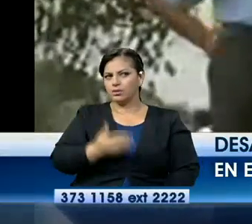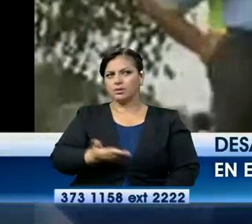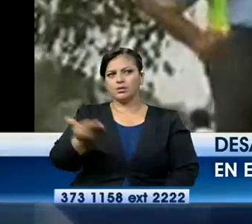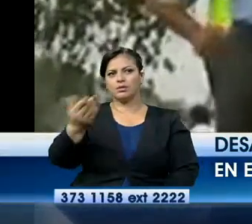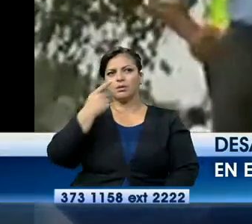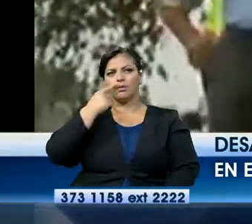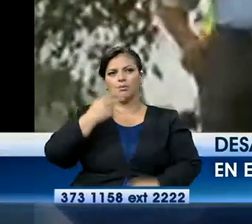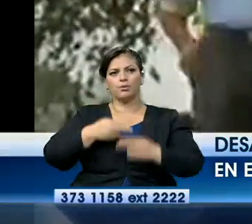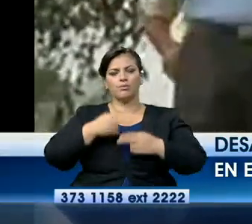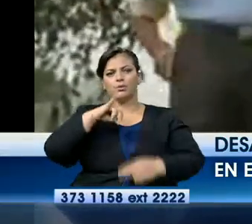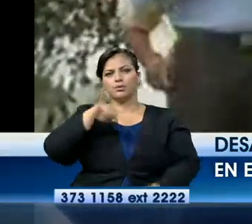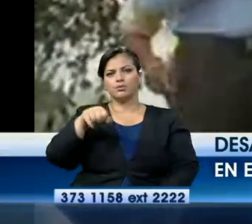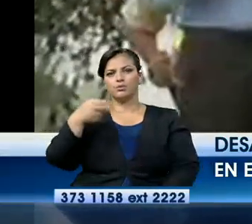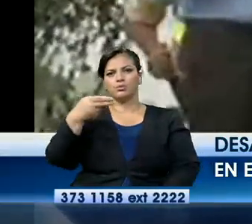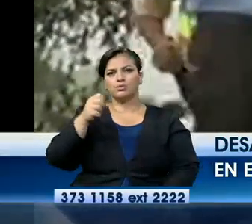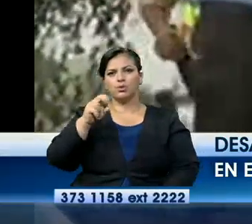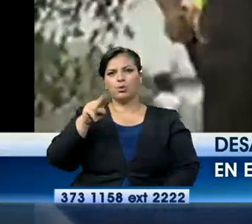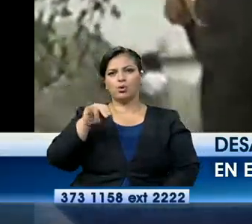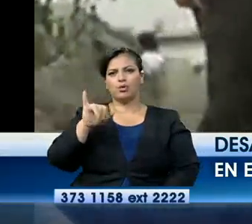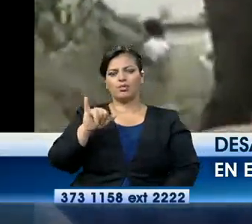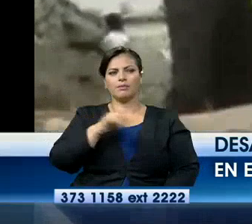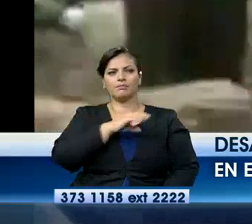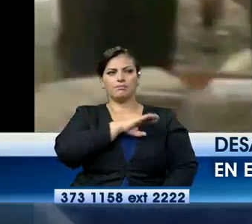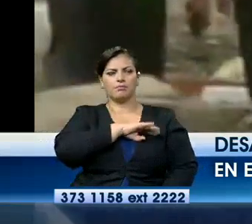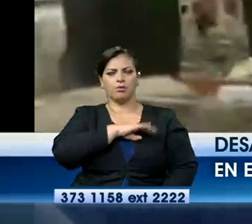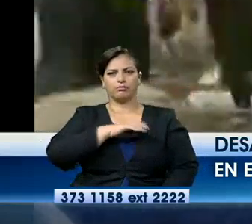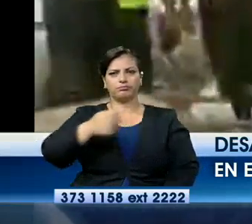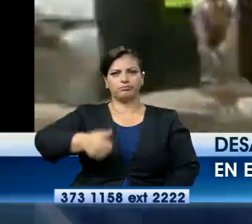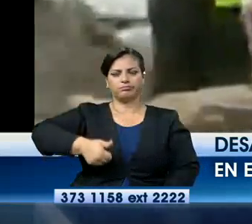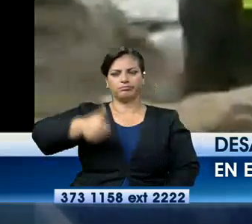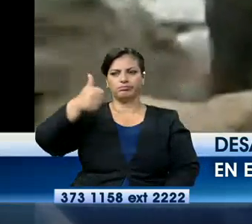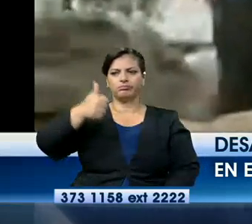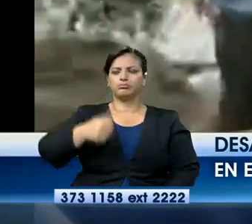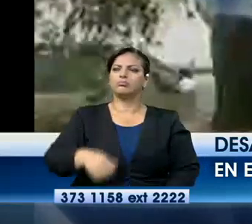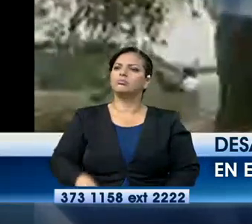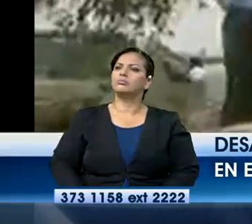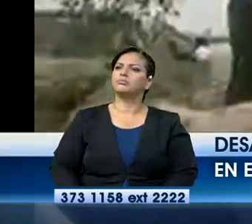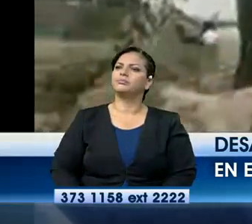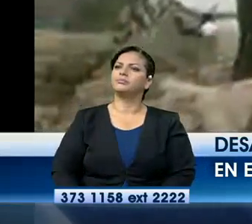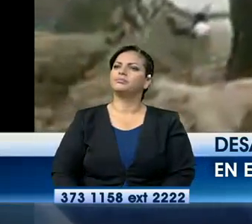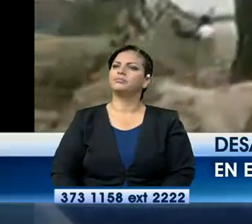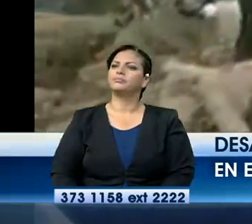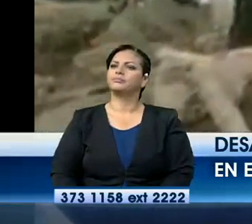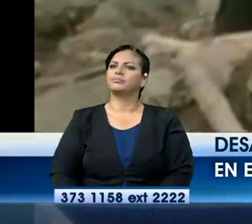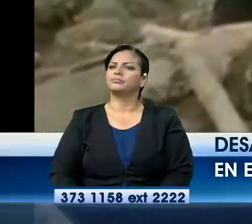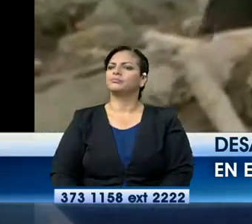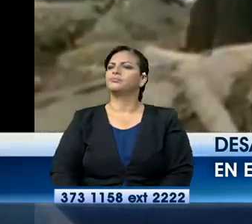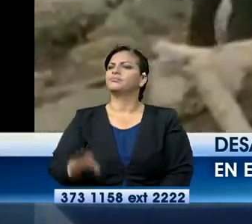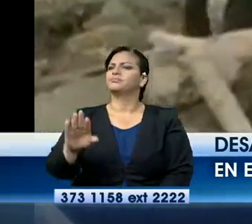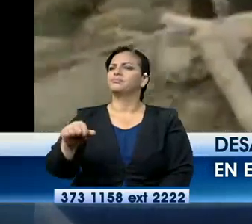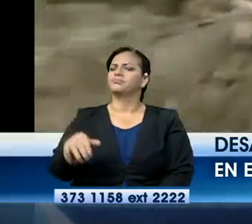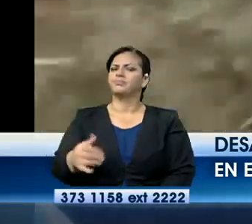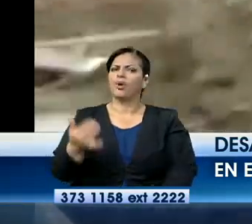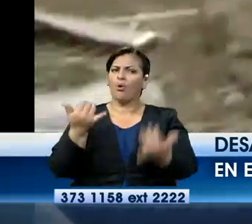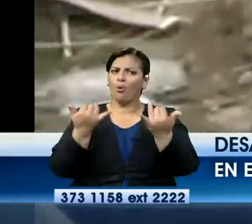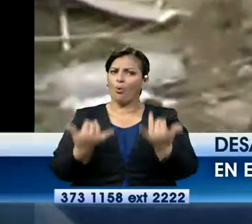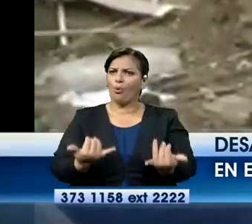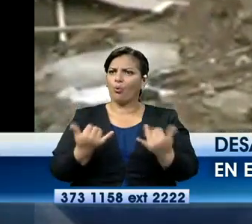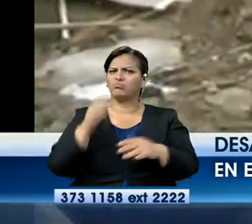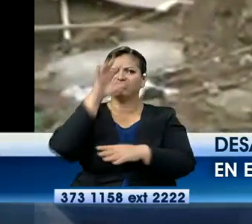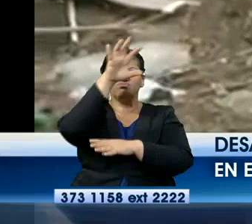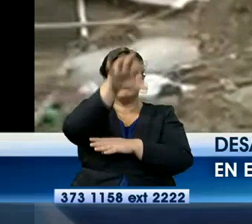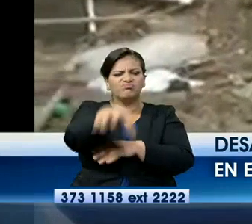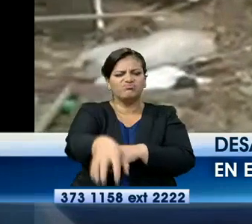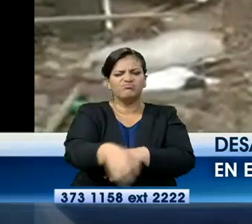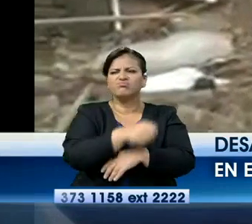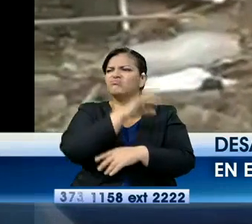Mora para entablar ese diálogo durante la mañana de hoy. Coronel, esta actividad a la que se ha llevado efecto